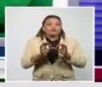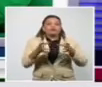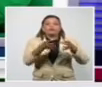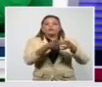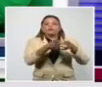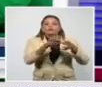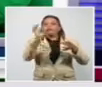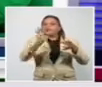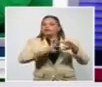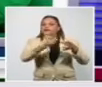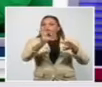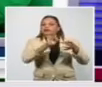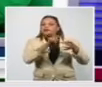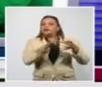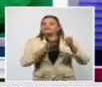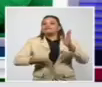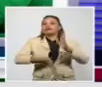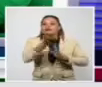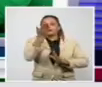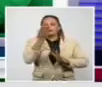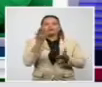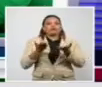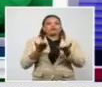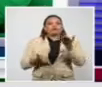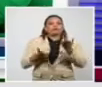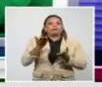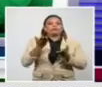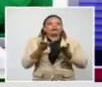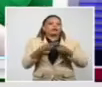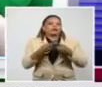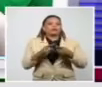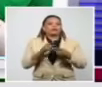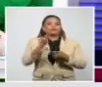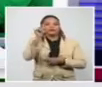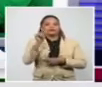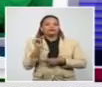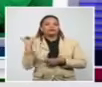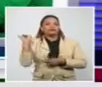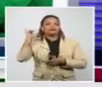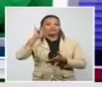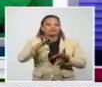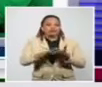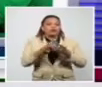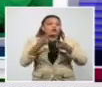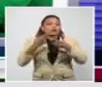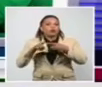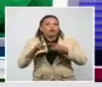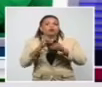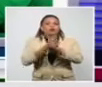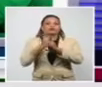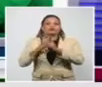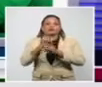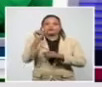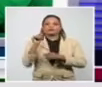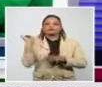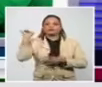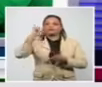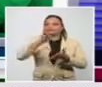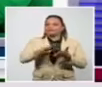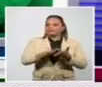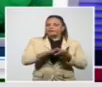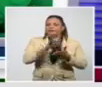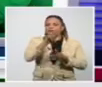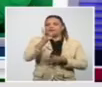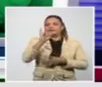ciento elevado relacionado con viajeros o con contactos de viajeros, y 26